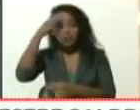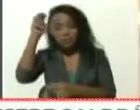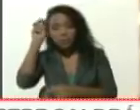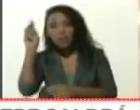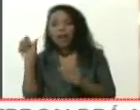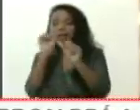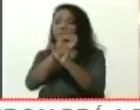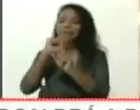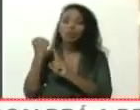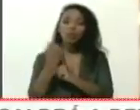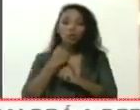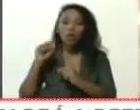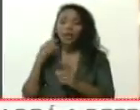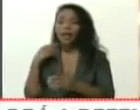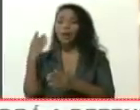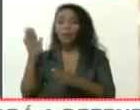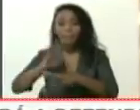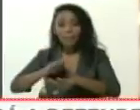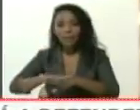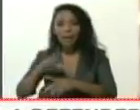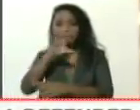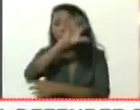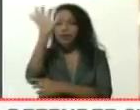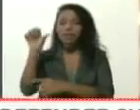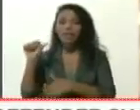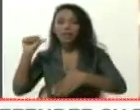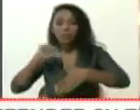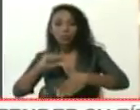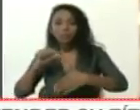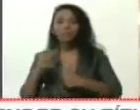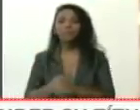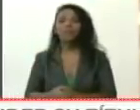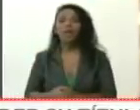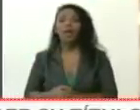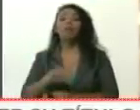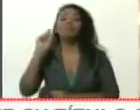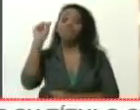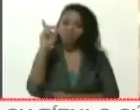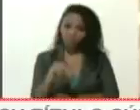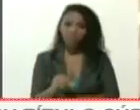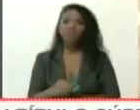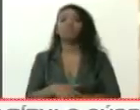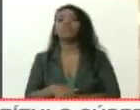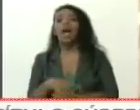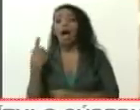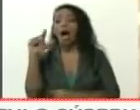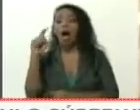los acontecimientos en países de Sudamérica. Además, también obtuvo